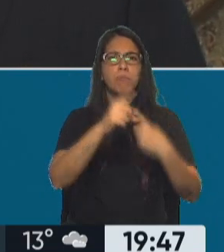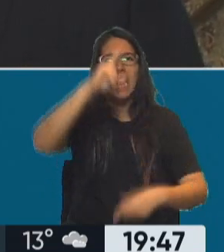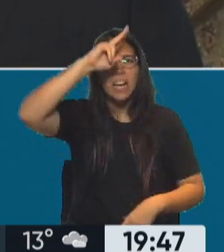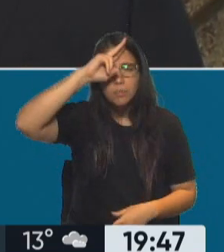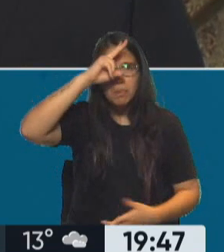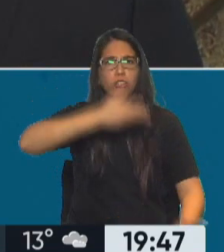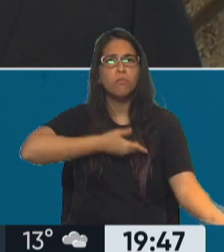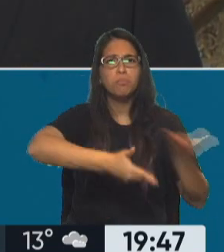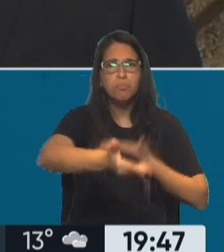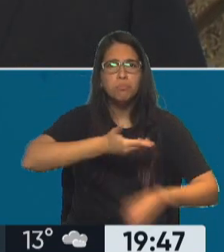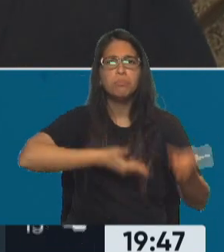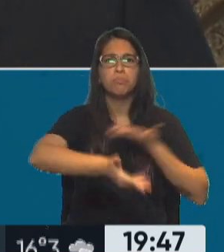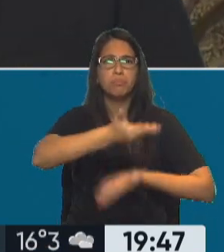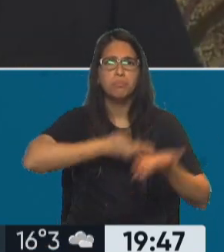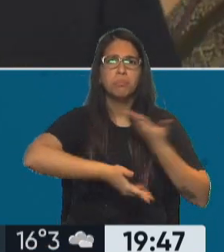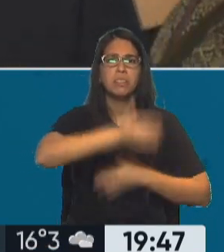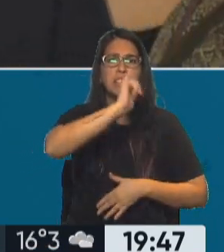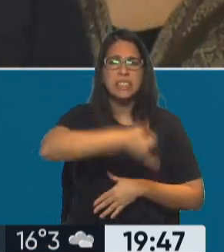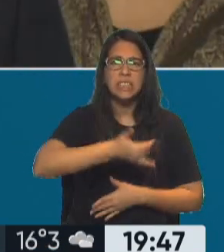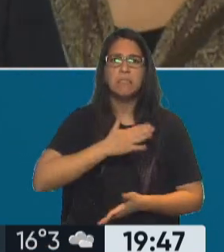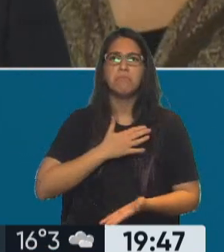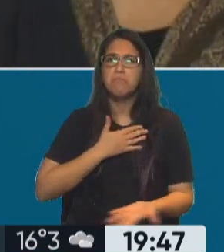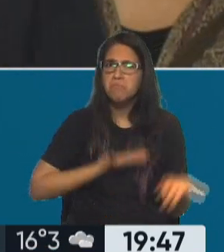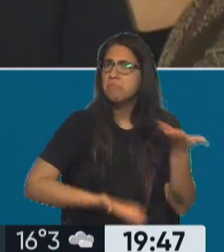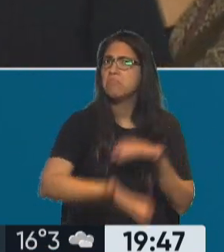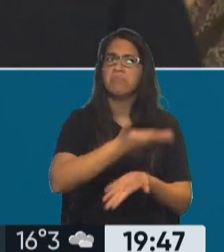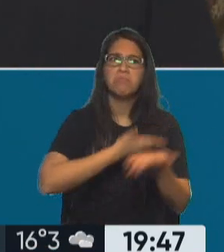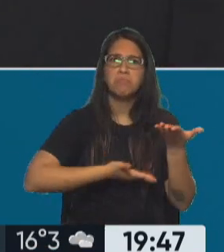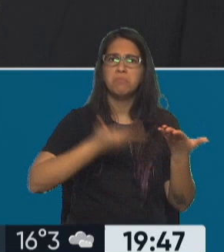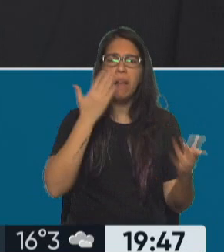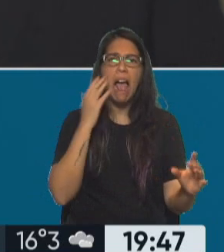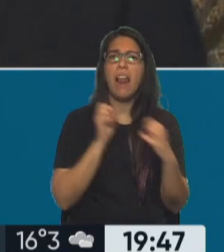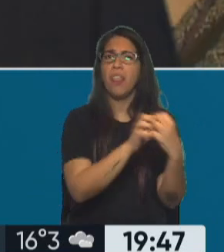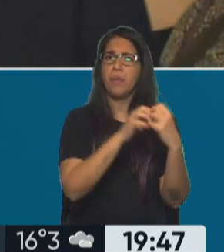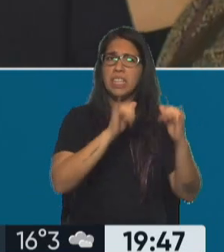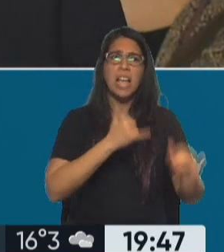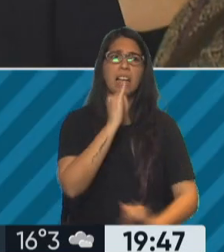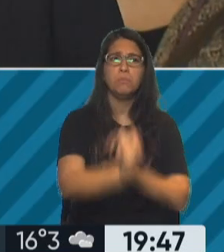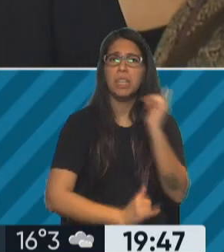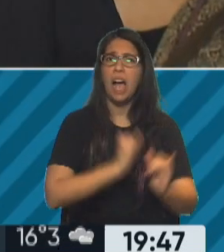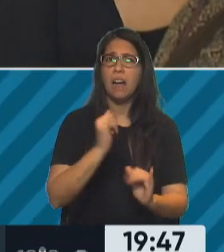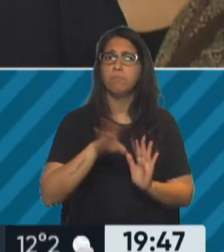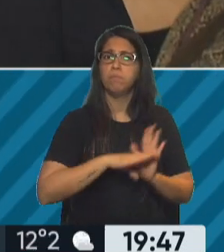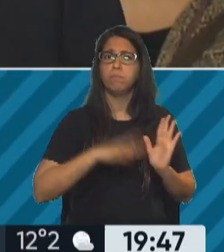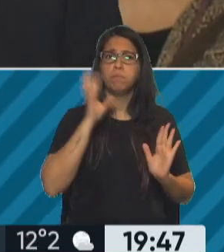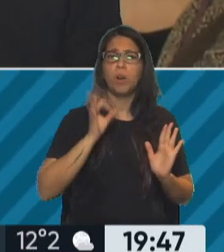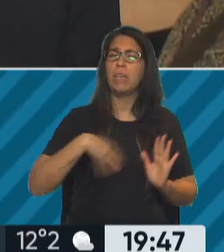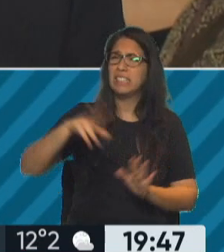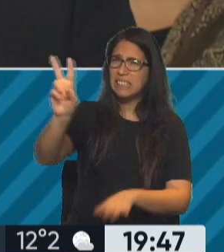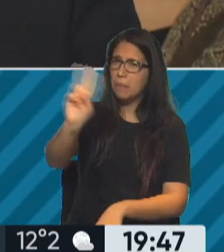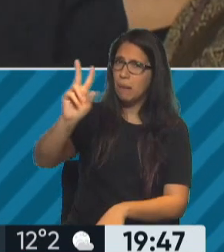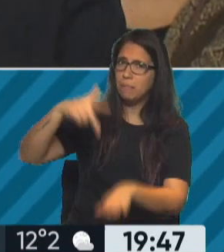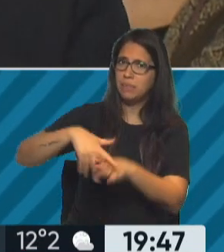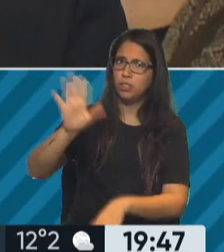Respetuosamente, sí, tal cual. Si se quiere fraternalmente, pero sí dar el debate, explicar, diciendo... Sí. Si me permitís,